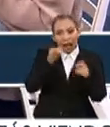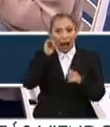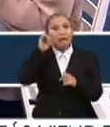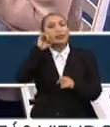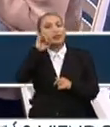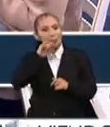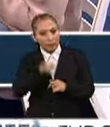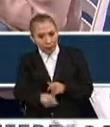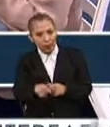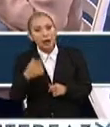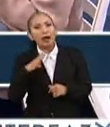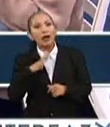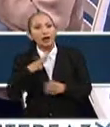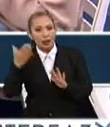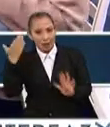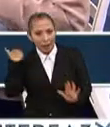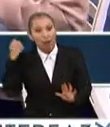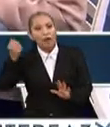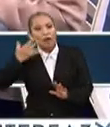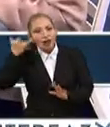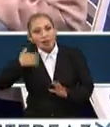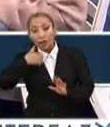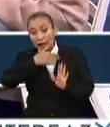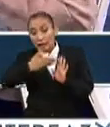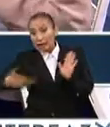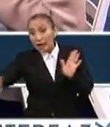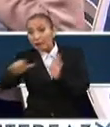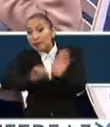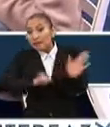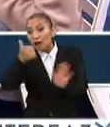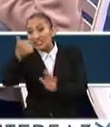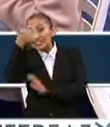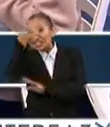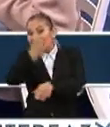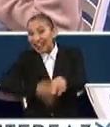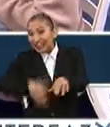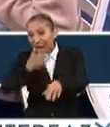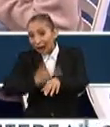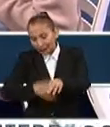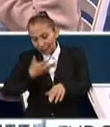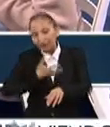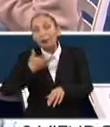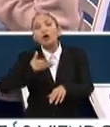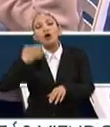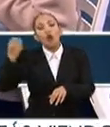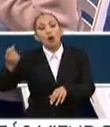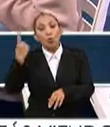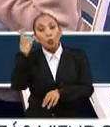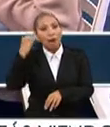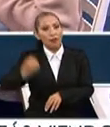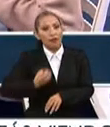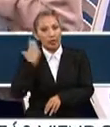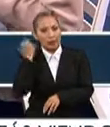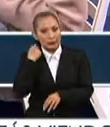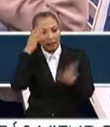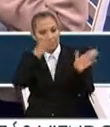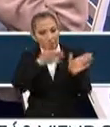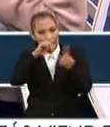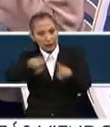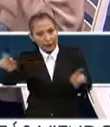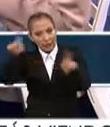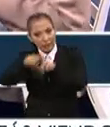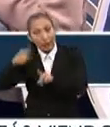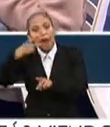también tuvimos otra conferencia y durante todo el mes de agosto, a las 6 de la tarde, tendremos entonces una conferencia para